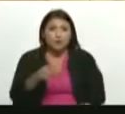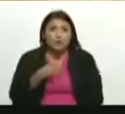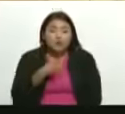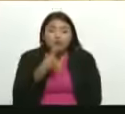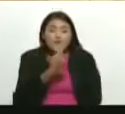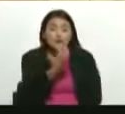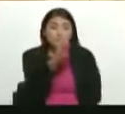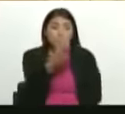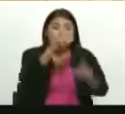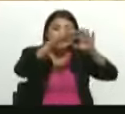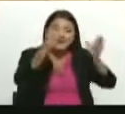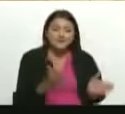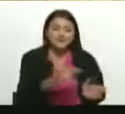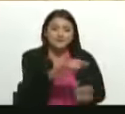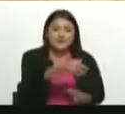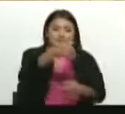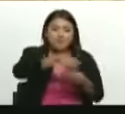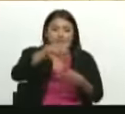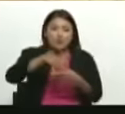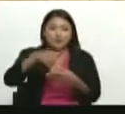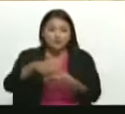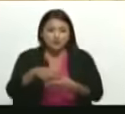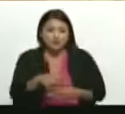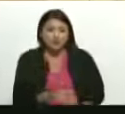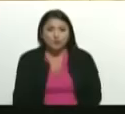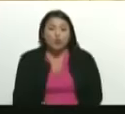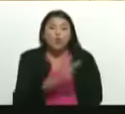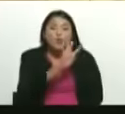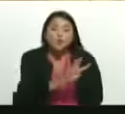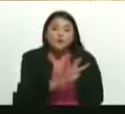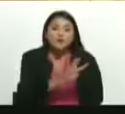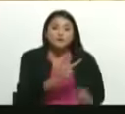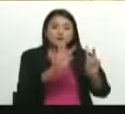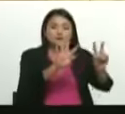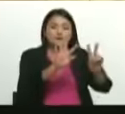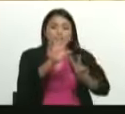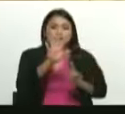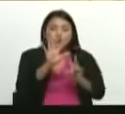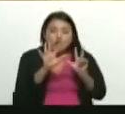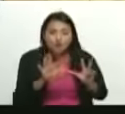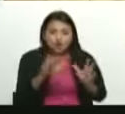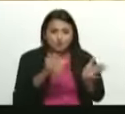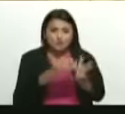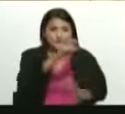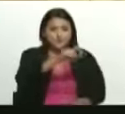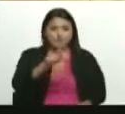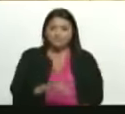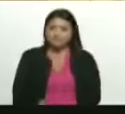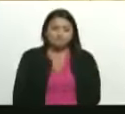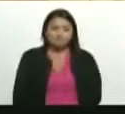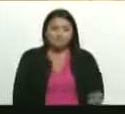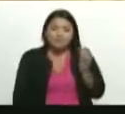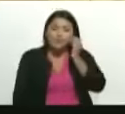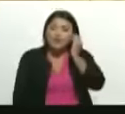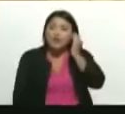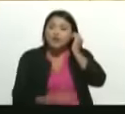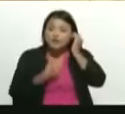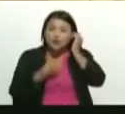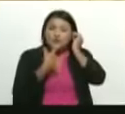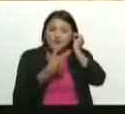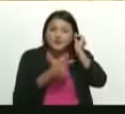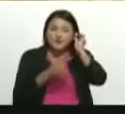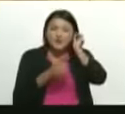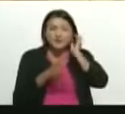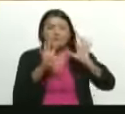mesa de la primaria votó 478.000 personas. Yo dije en promedio, y el promedio